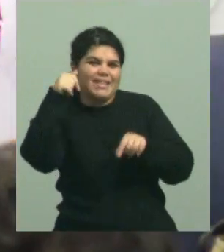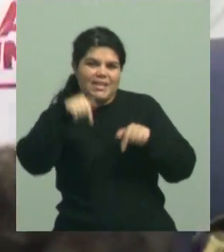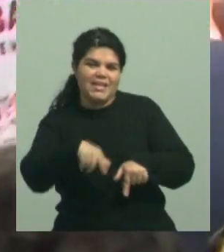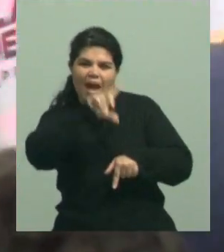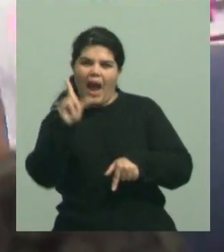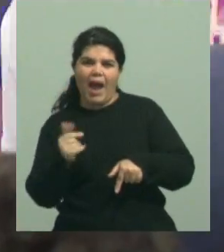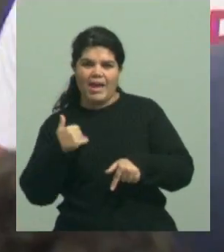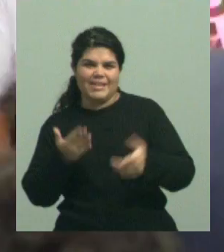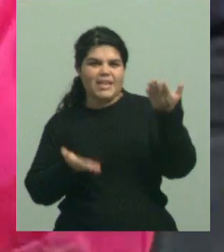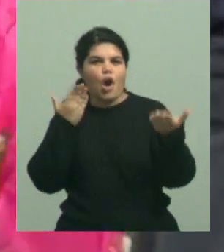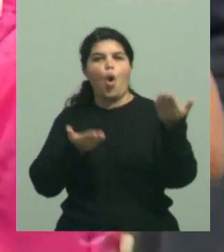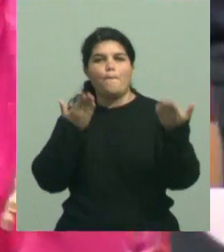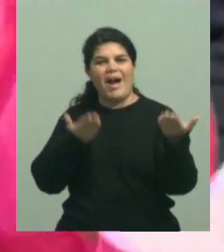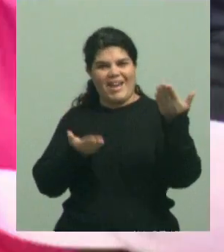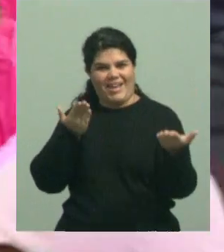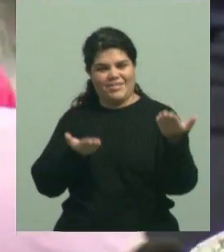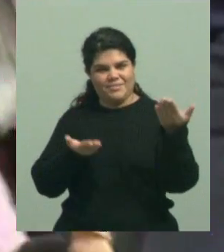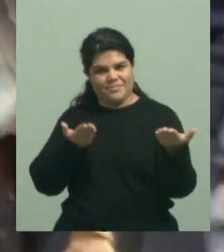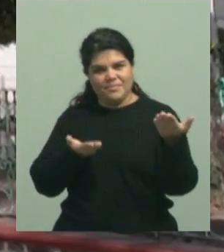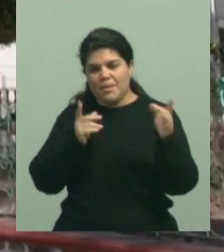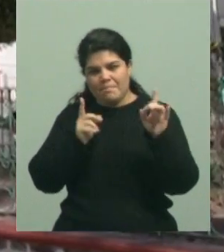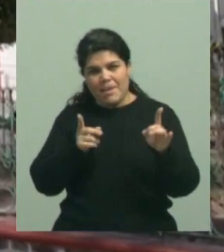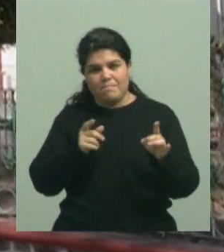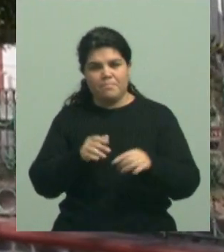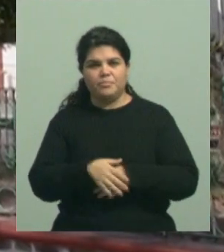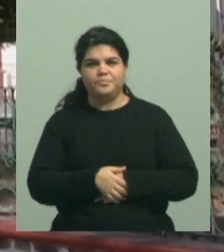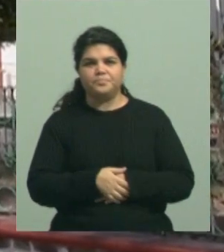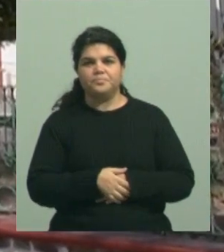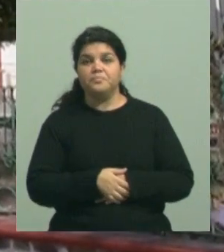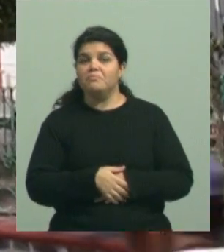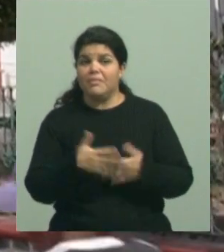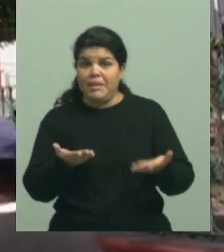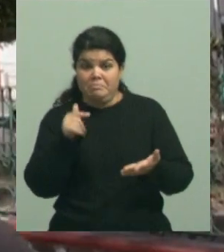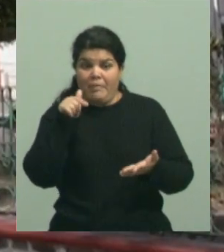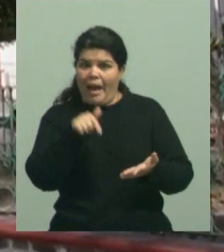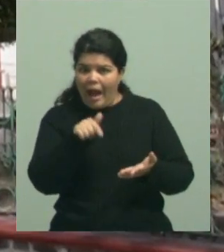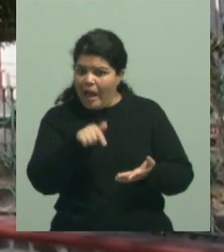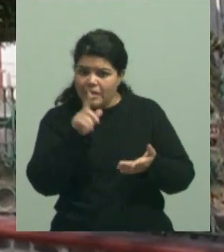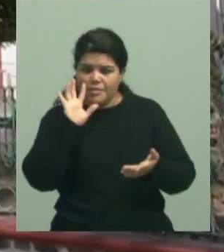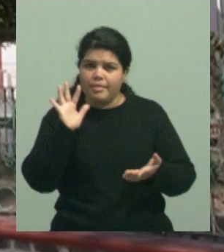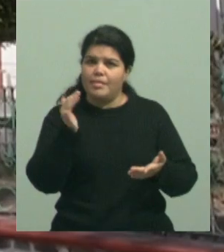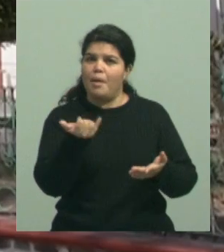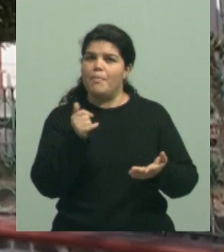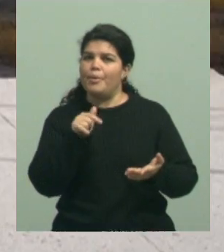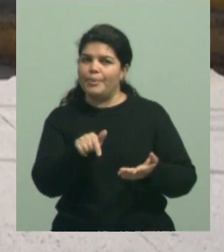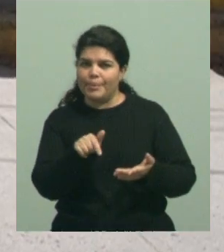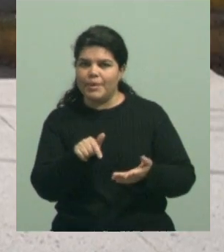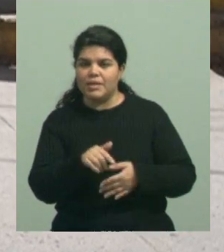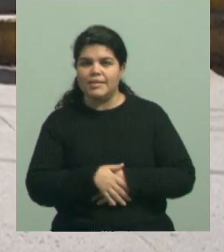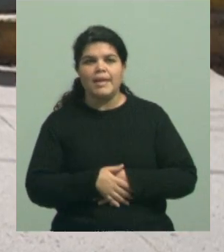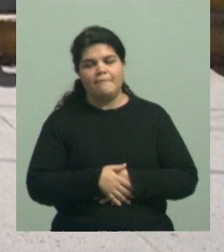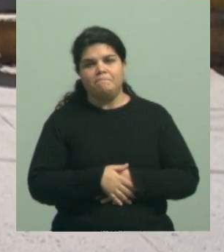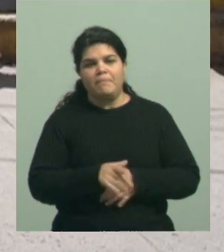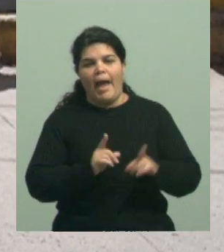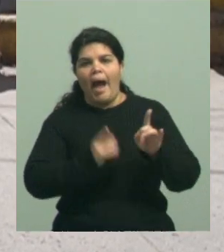relación al proceso que representó en México. Bueno, y es acá donde indefectiblemente se genera